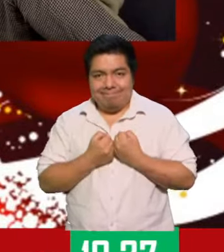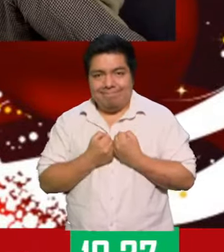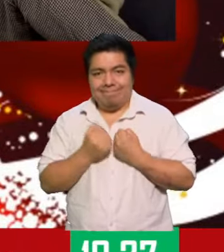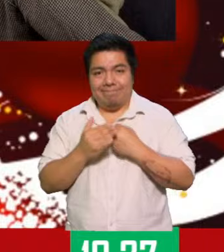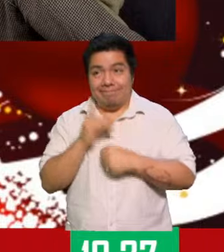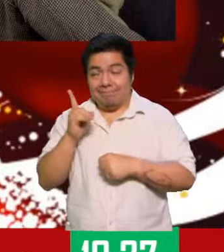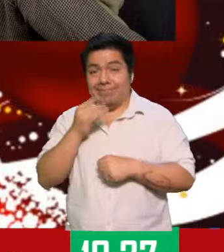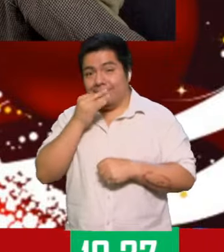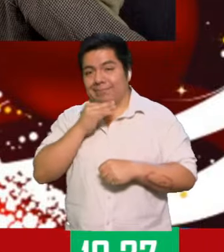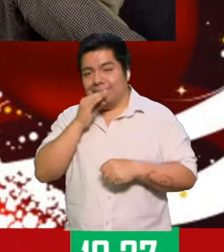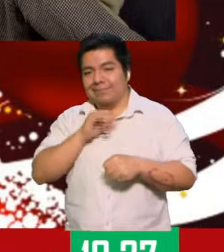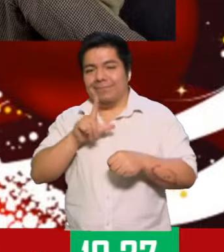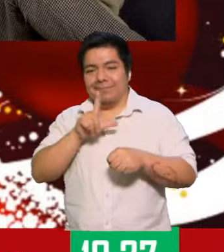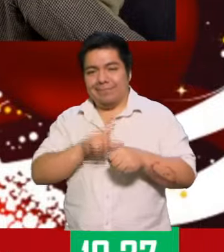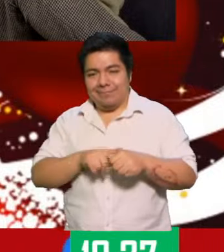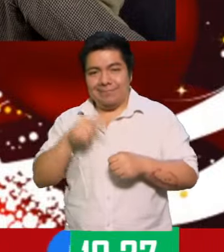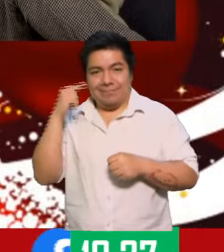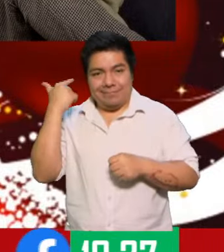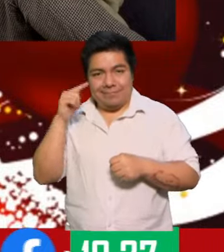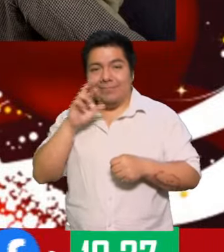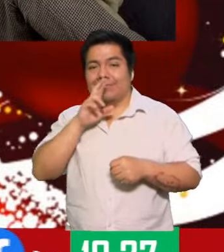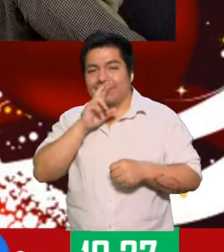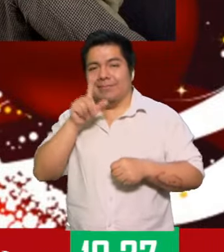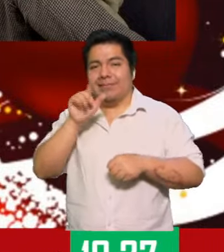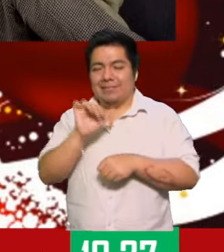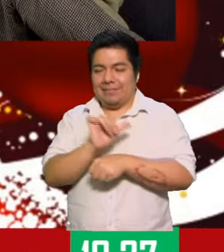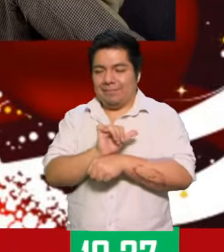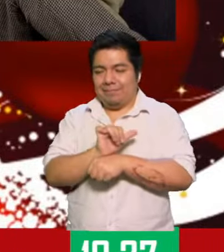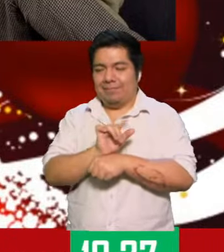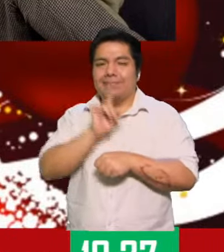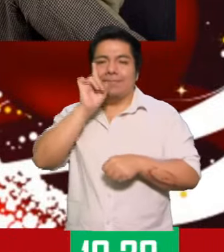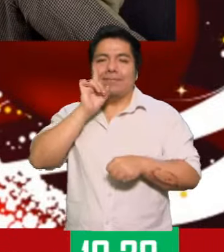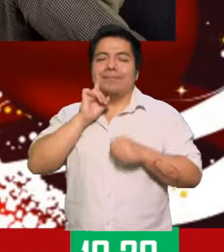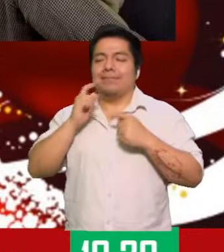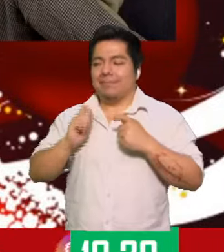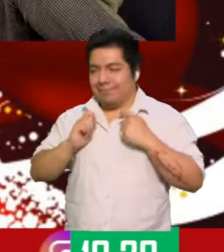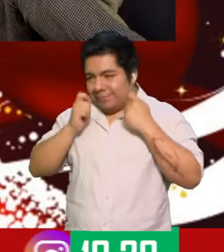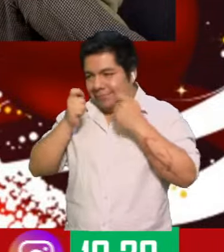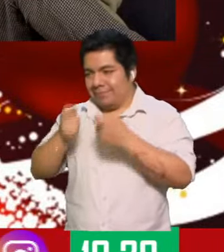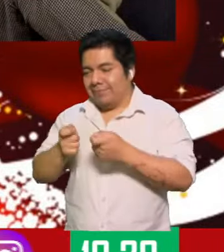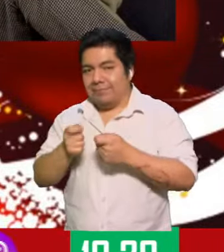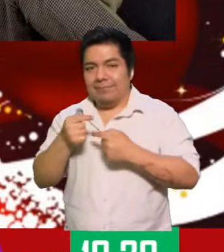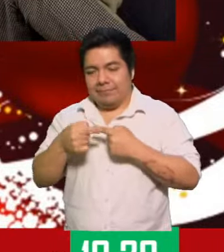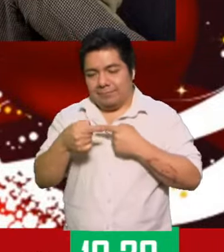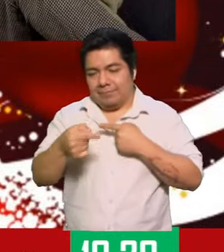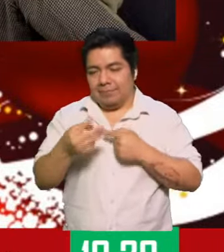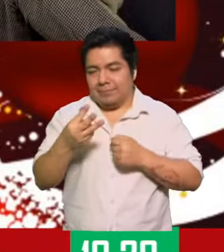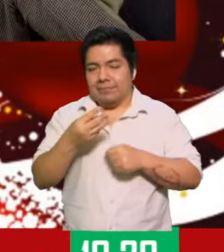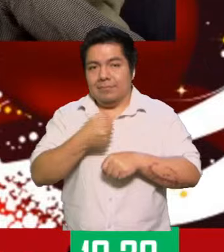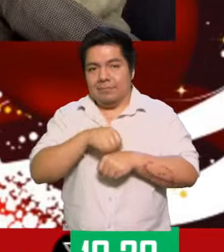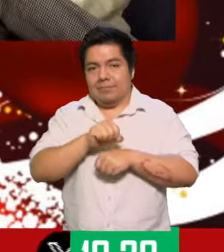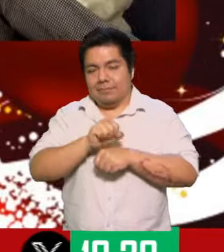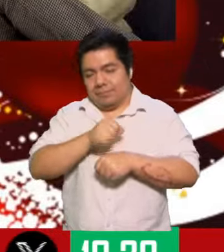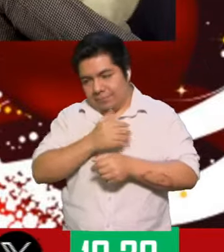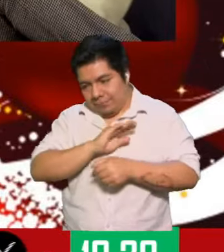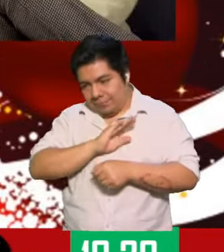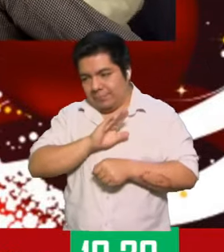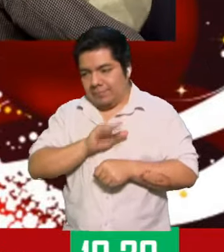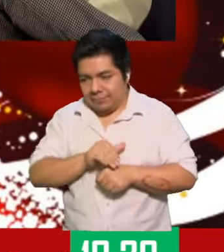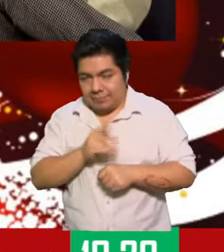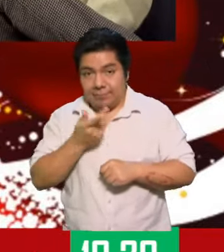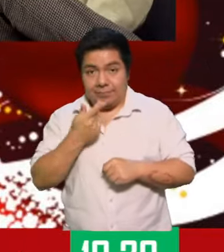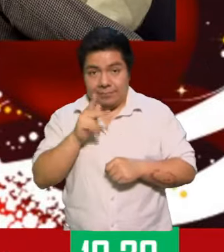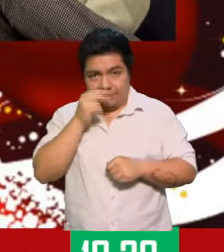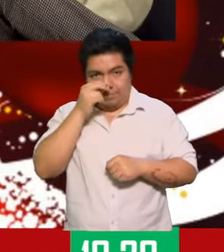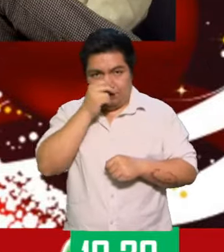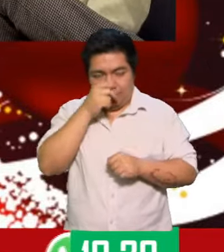festival de Guadalajara le dieron el premio mejor actriz Claro claro y y este y te digo como tres semanas después falleció pero pero sí por suerte